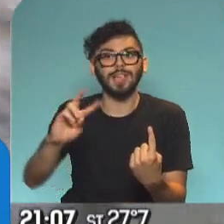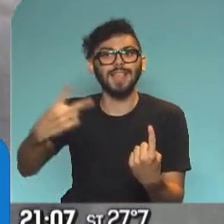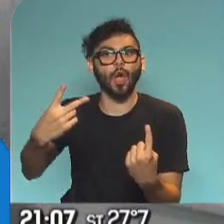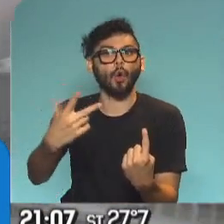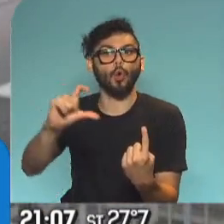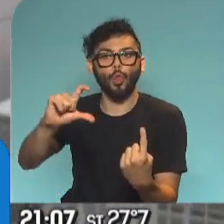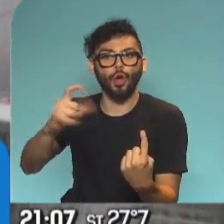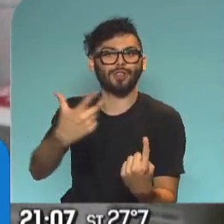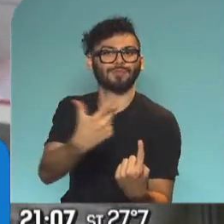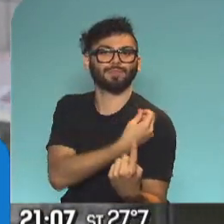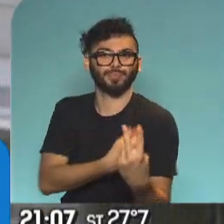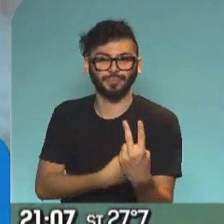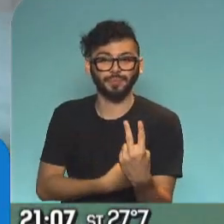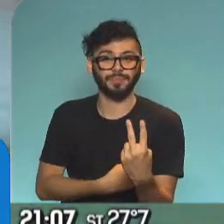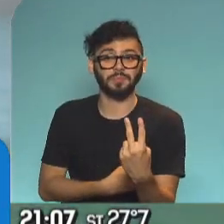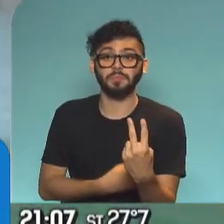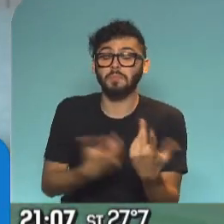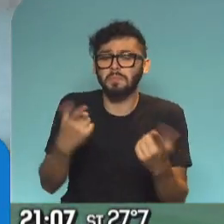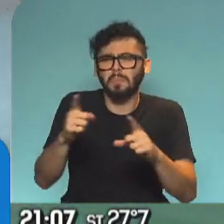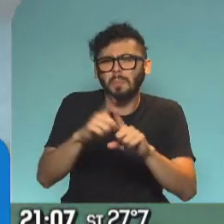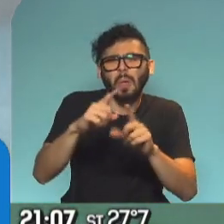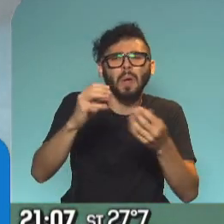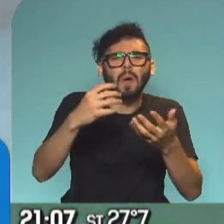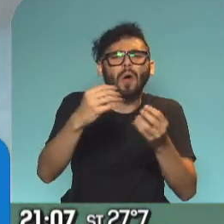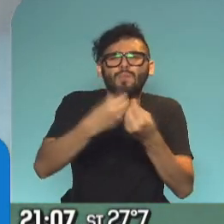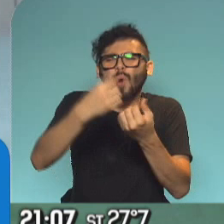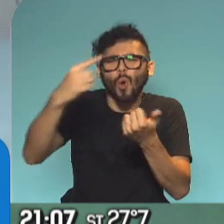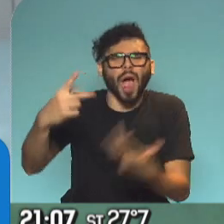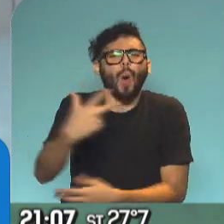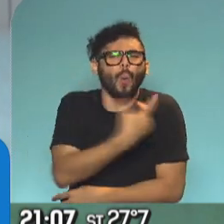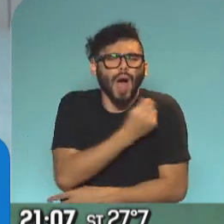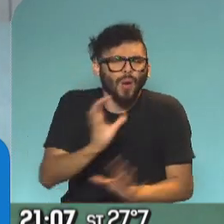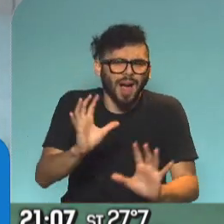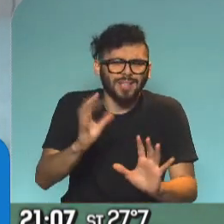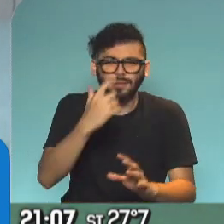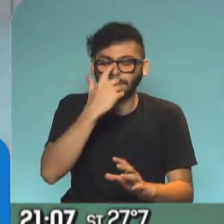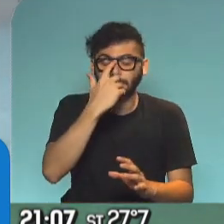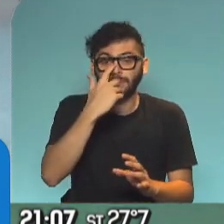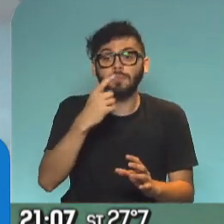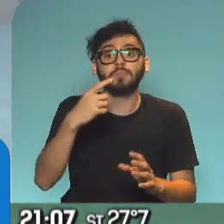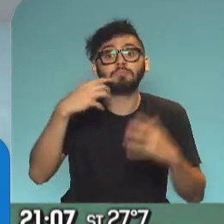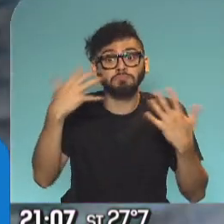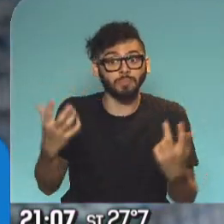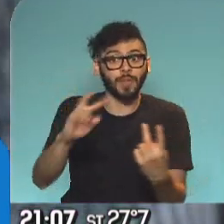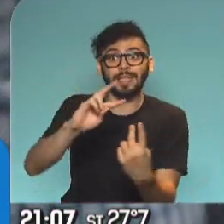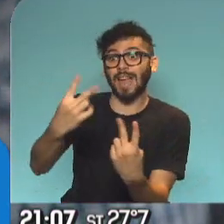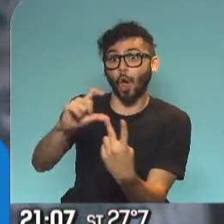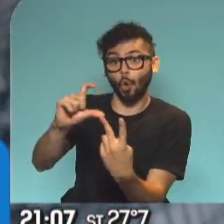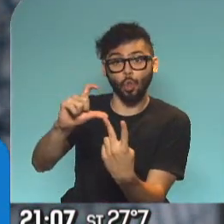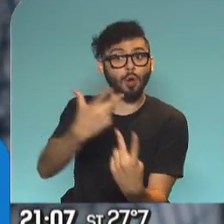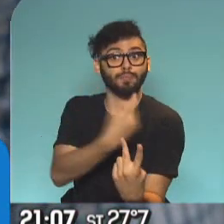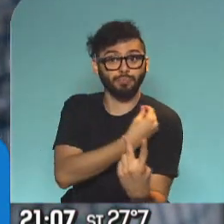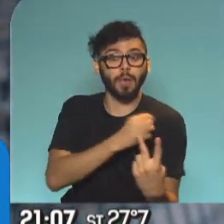puede aplicar. Como ocurre con otras vacunas en que se aplican habitualmente. Usted lo que hace después de la segunda dosis,